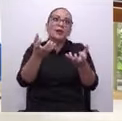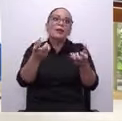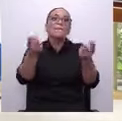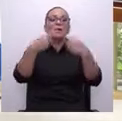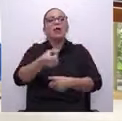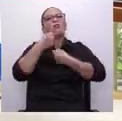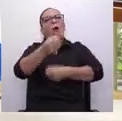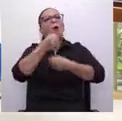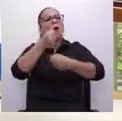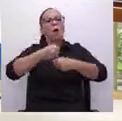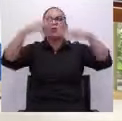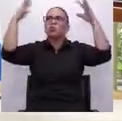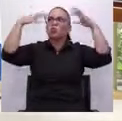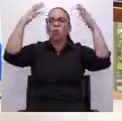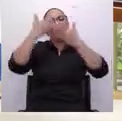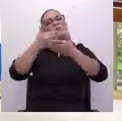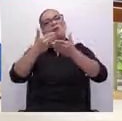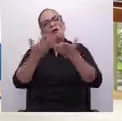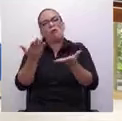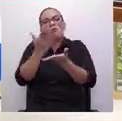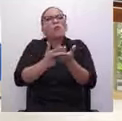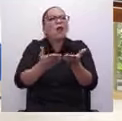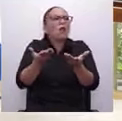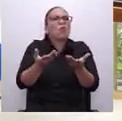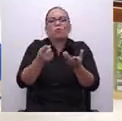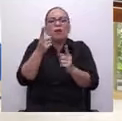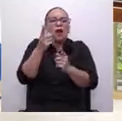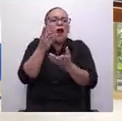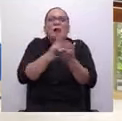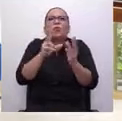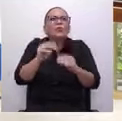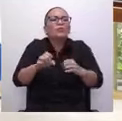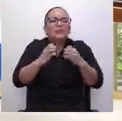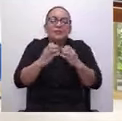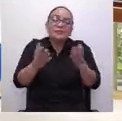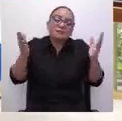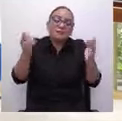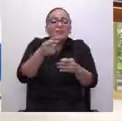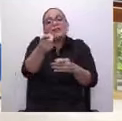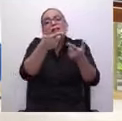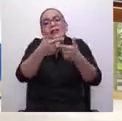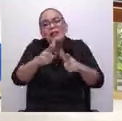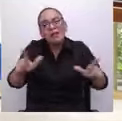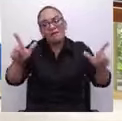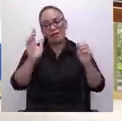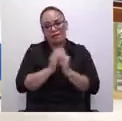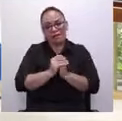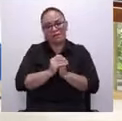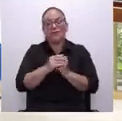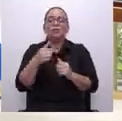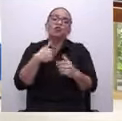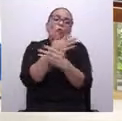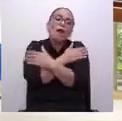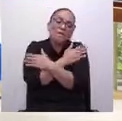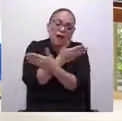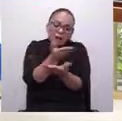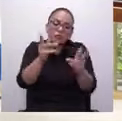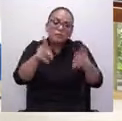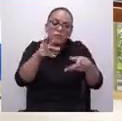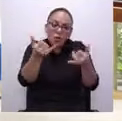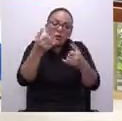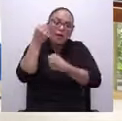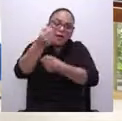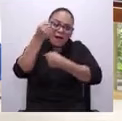por una causa que no existe, este es un país libre. Les mando un abrazo a los que están protestando, pero